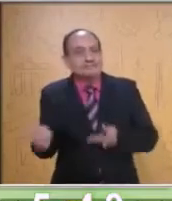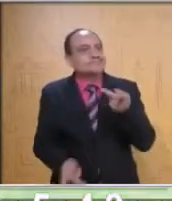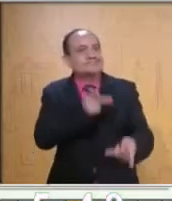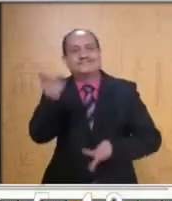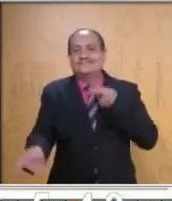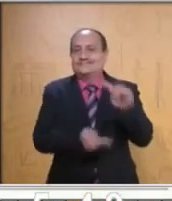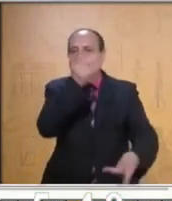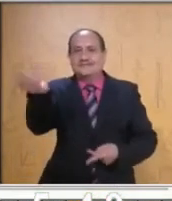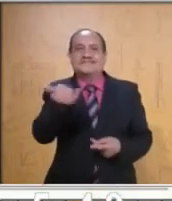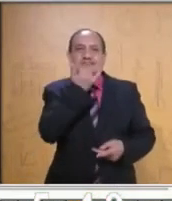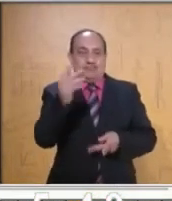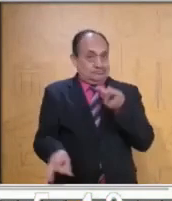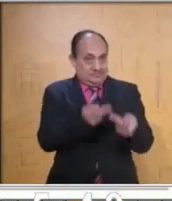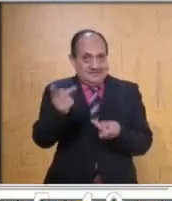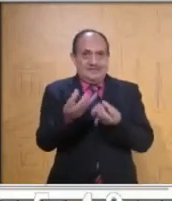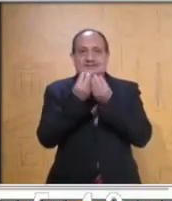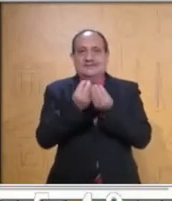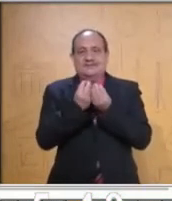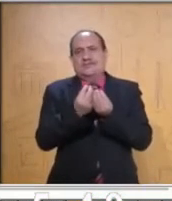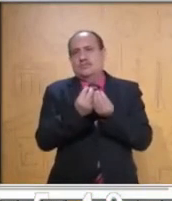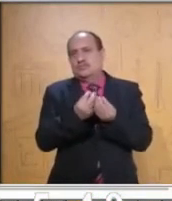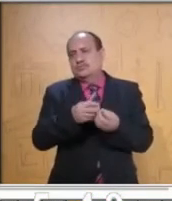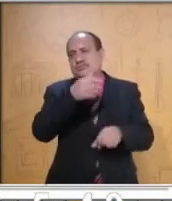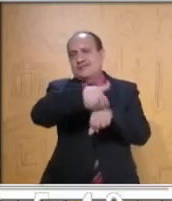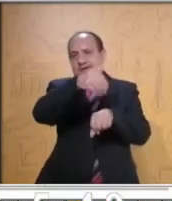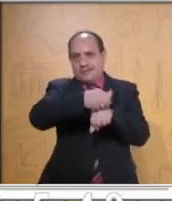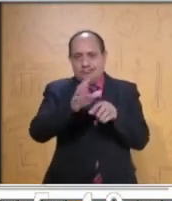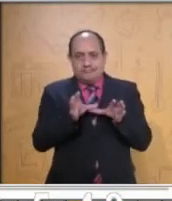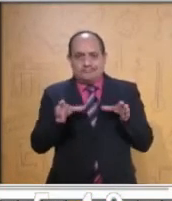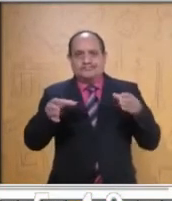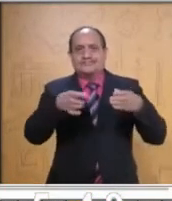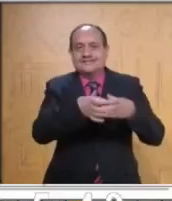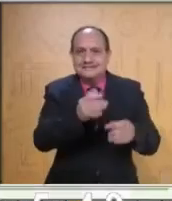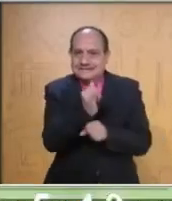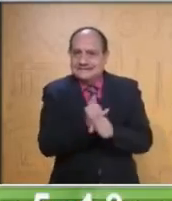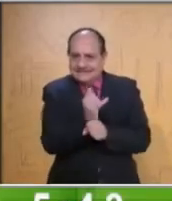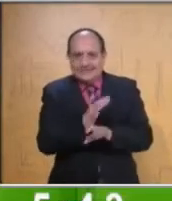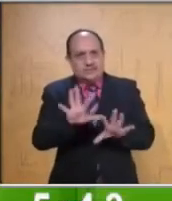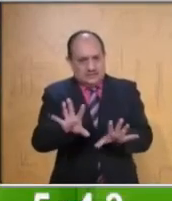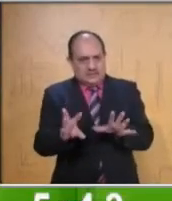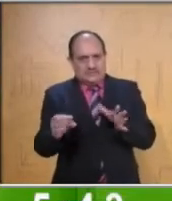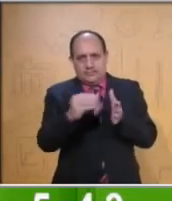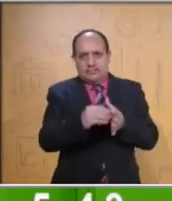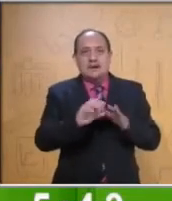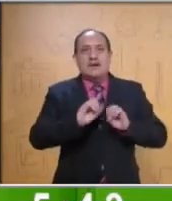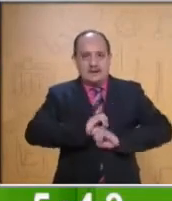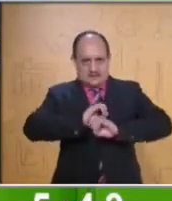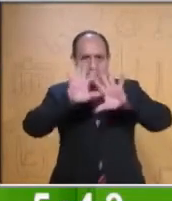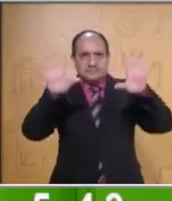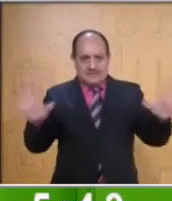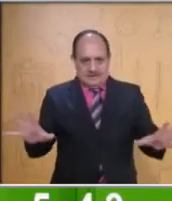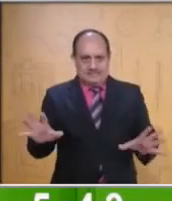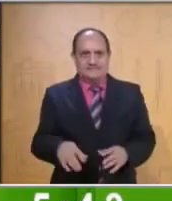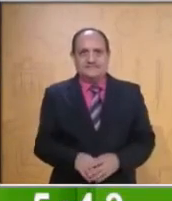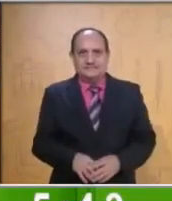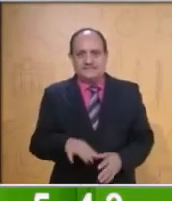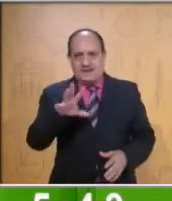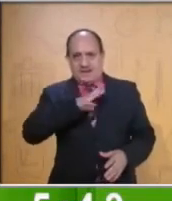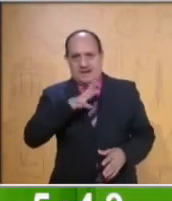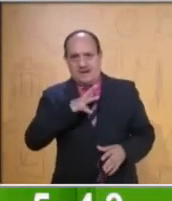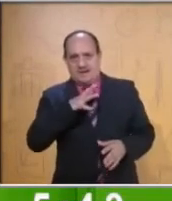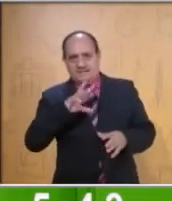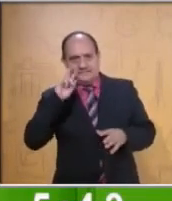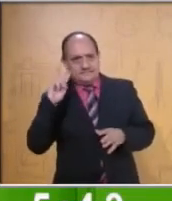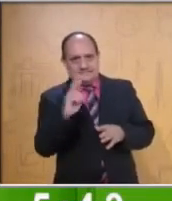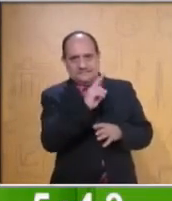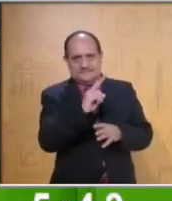tantas veces dudas, pero como son tantos datos, pues es importante que ustedes establezcan esas dudas. Ahí tenemos nosotros ahora la